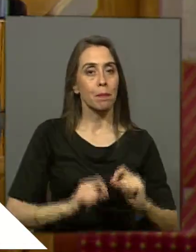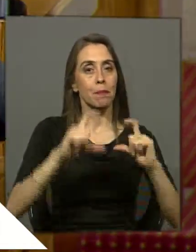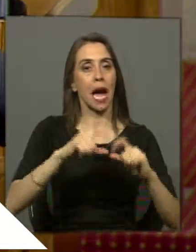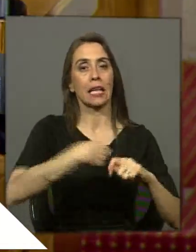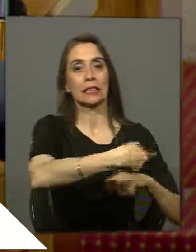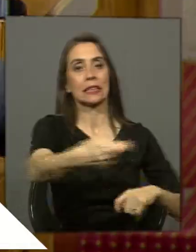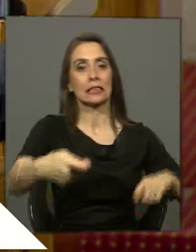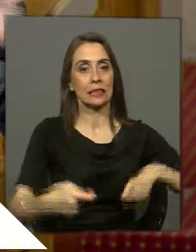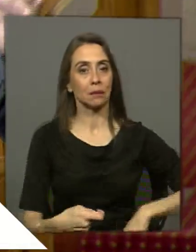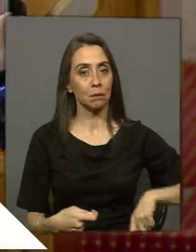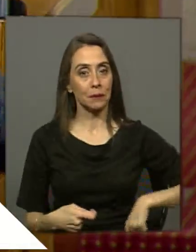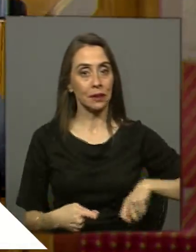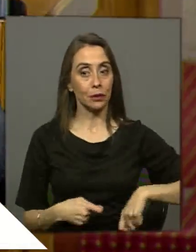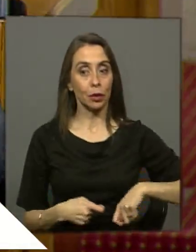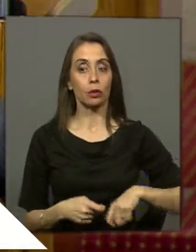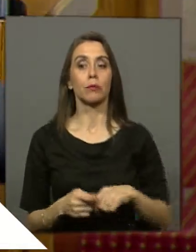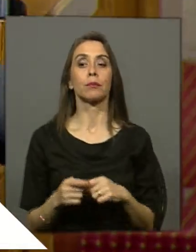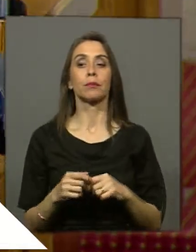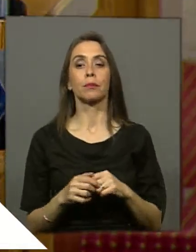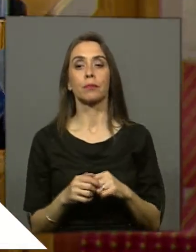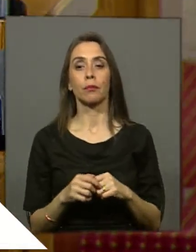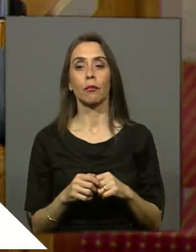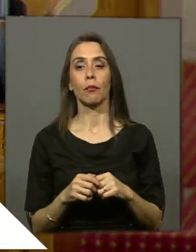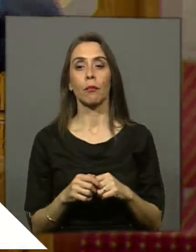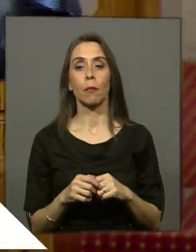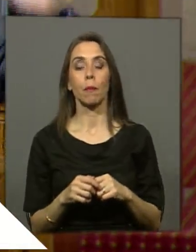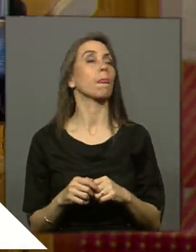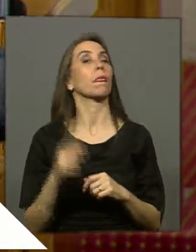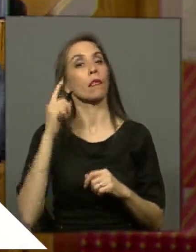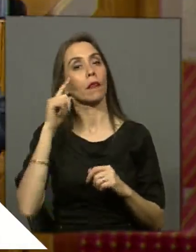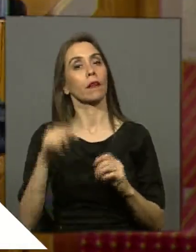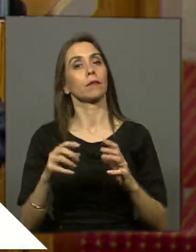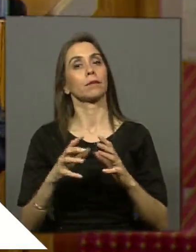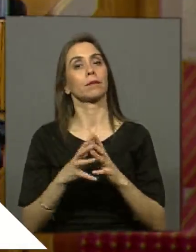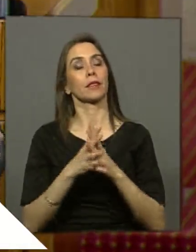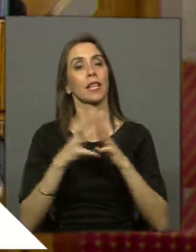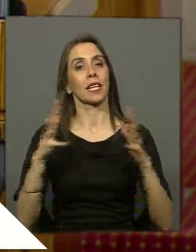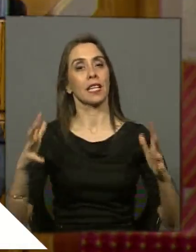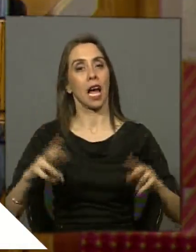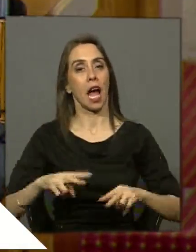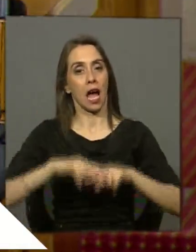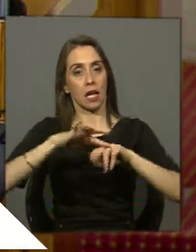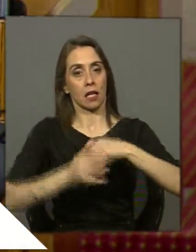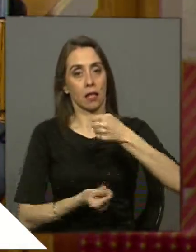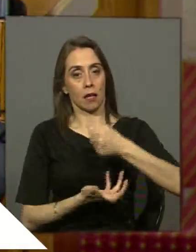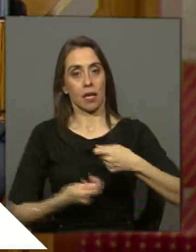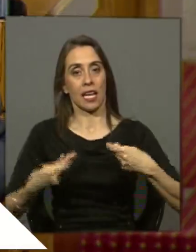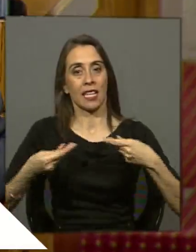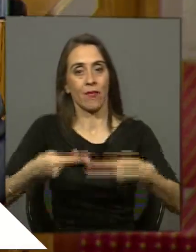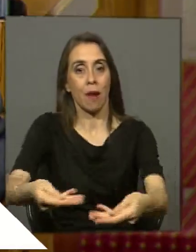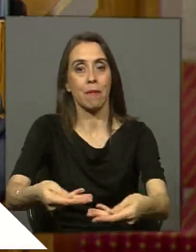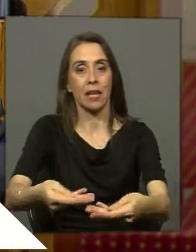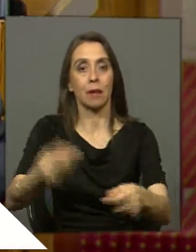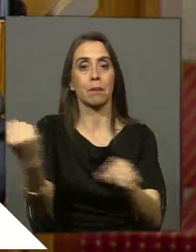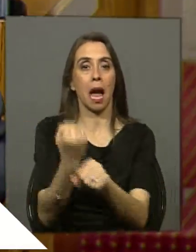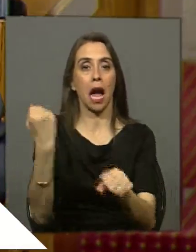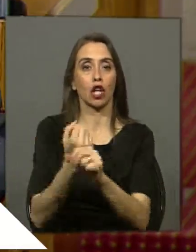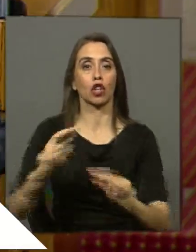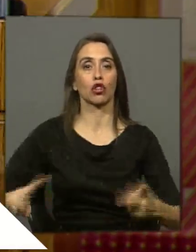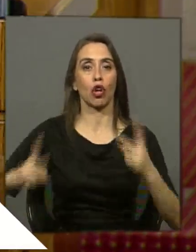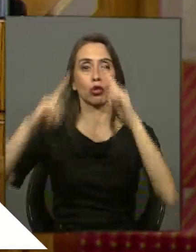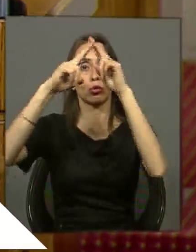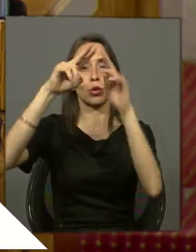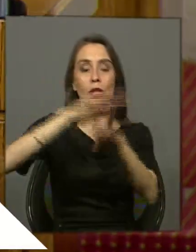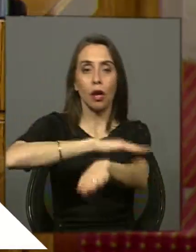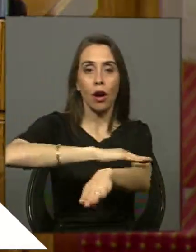esto suena como algo muy grande estamos hablando de la gran inversión en infraestructura pero eso no es cierto este proyecto